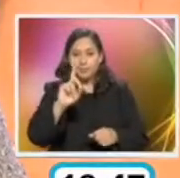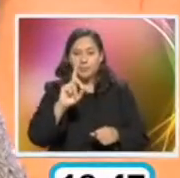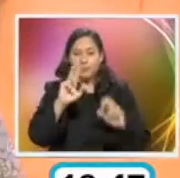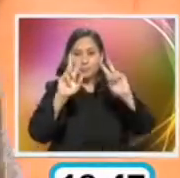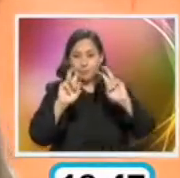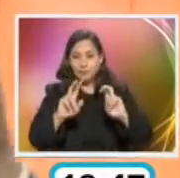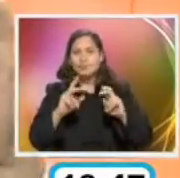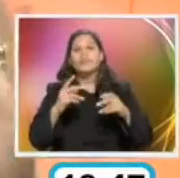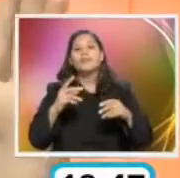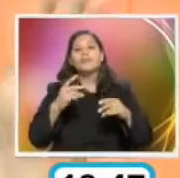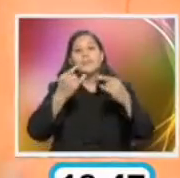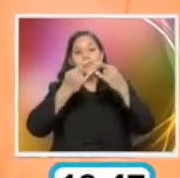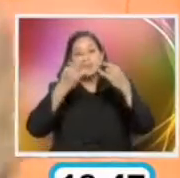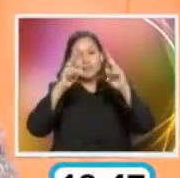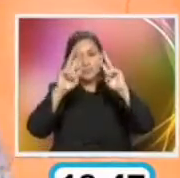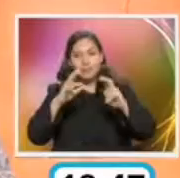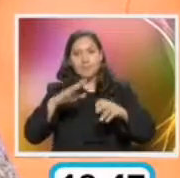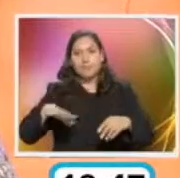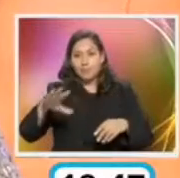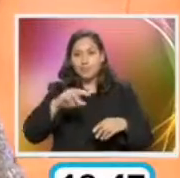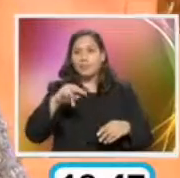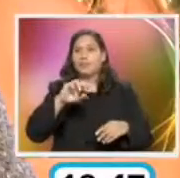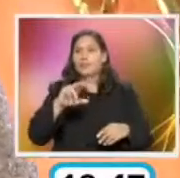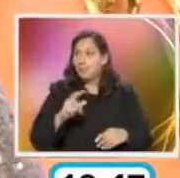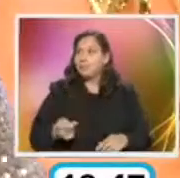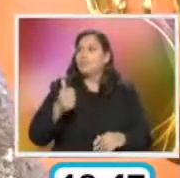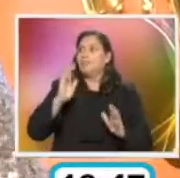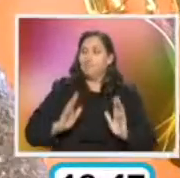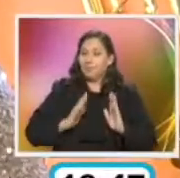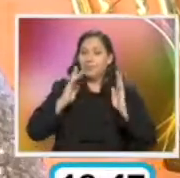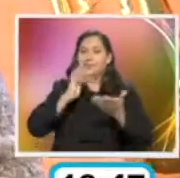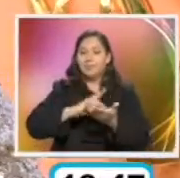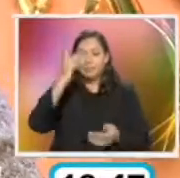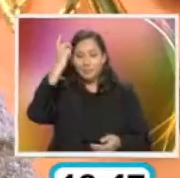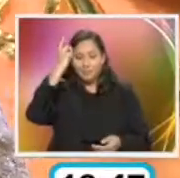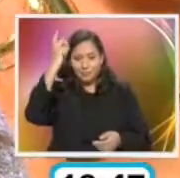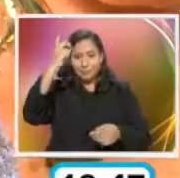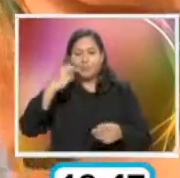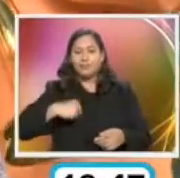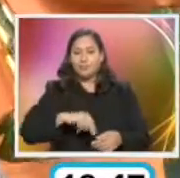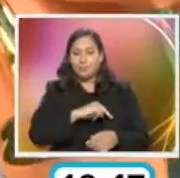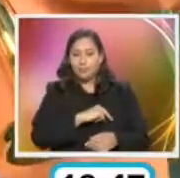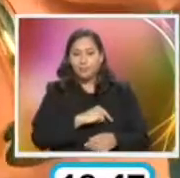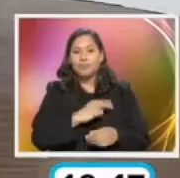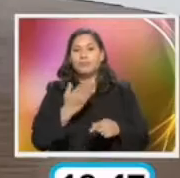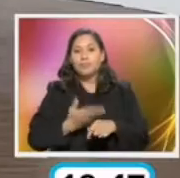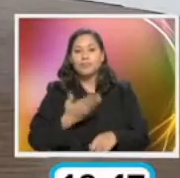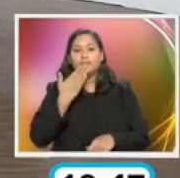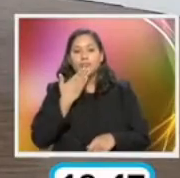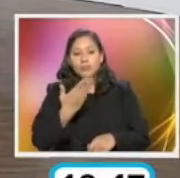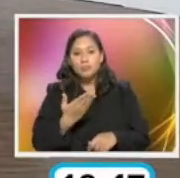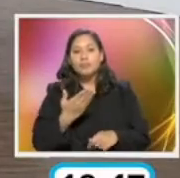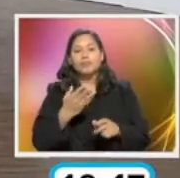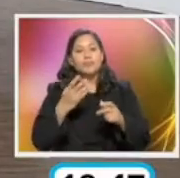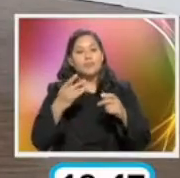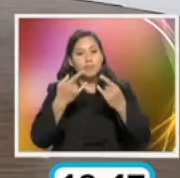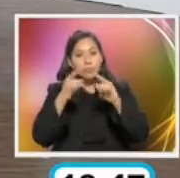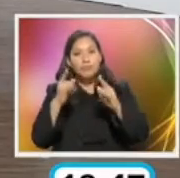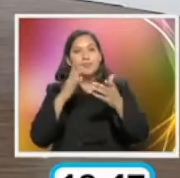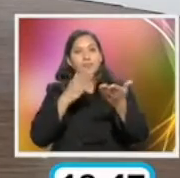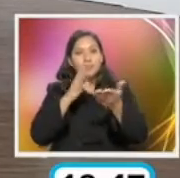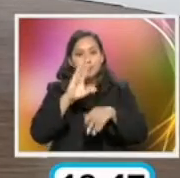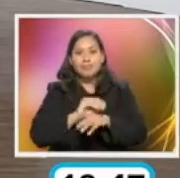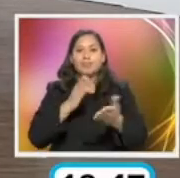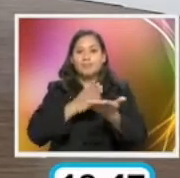de telenovela. La verdad fue una sorpresa, fue de un día para otro y gracias a Dios nos fue súper bien, se abrieron muchísimas puertas y por eso